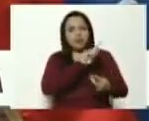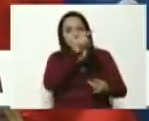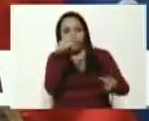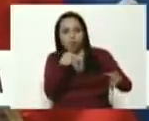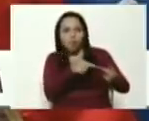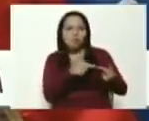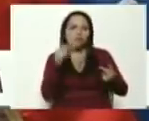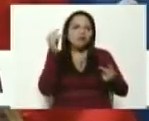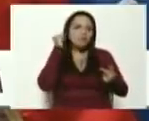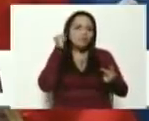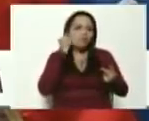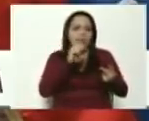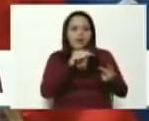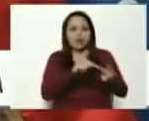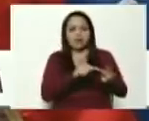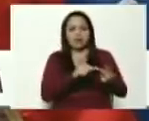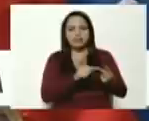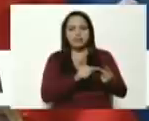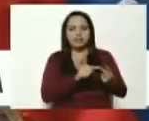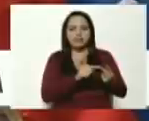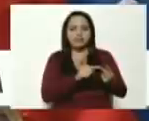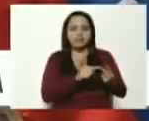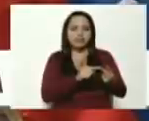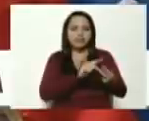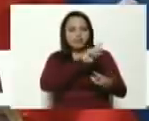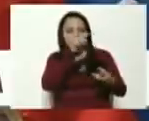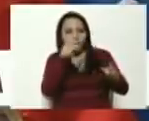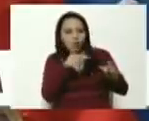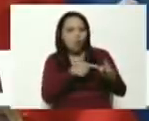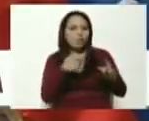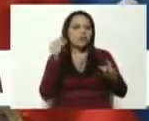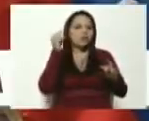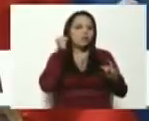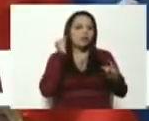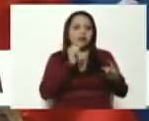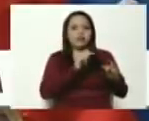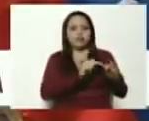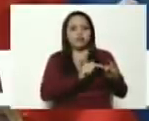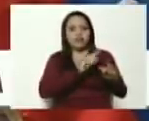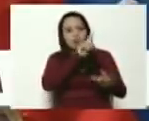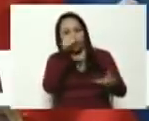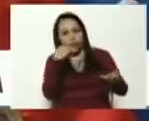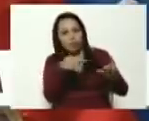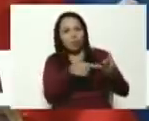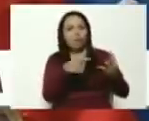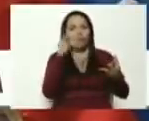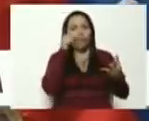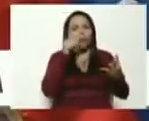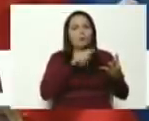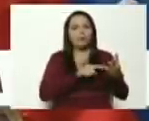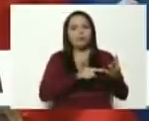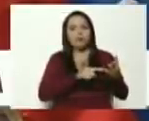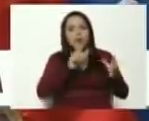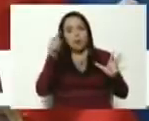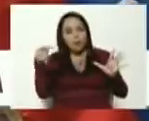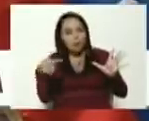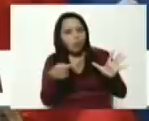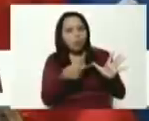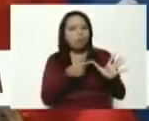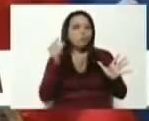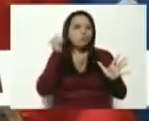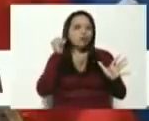Mayerlín del Carmen Bernal, Elvia del Valle Bautista, Harrison José Rivero, Keila Vanessa